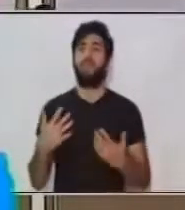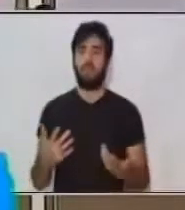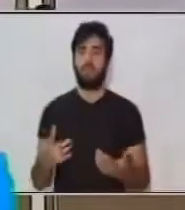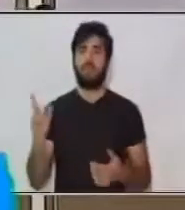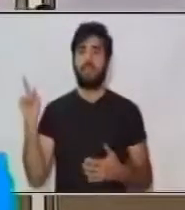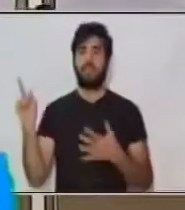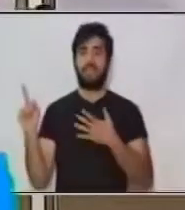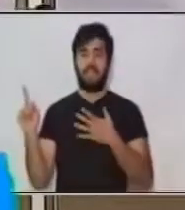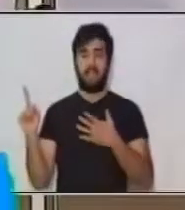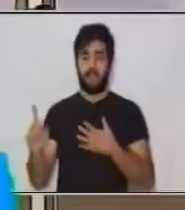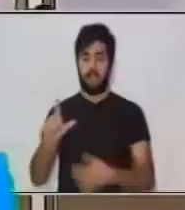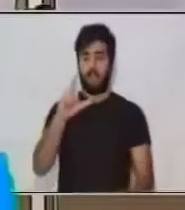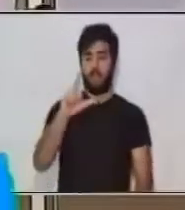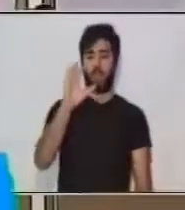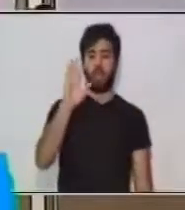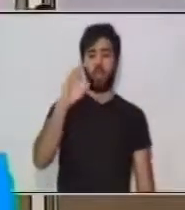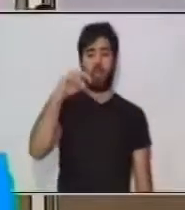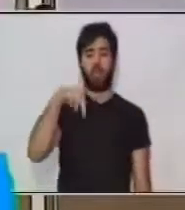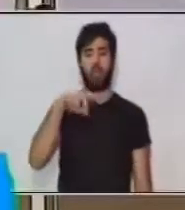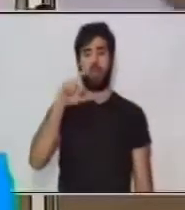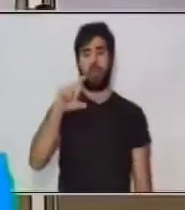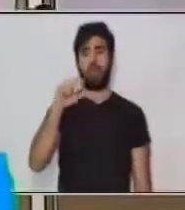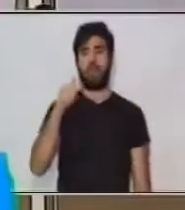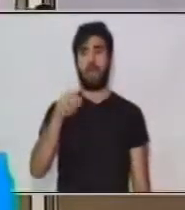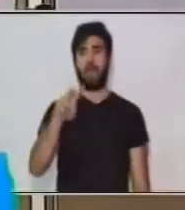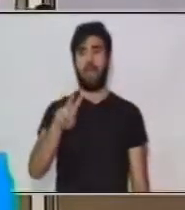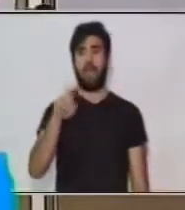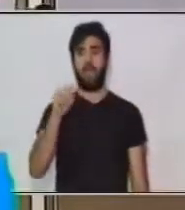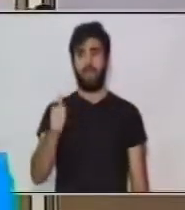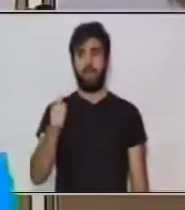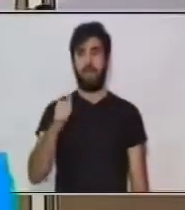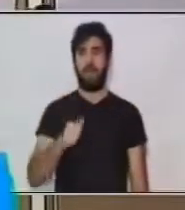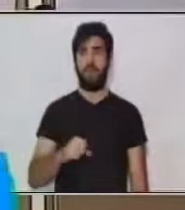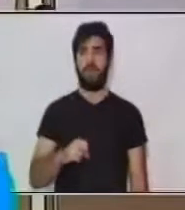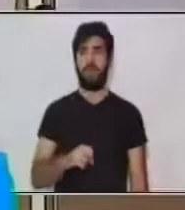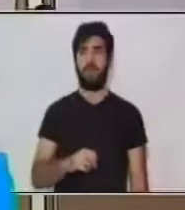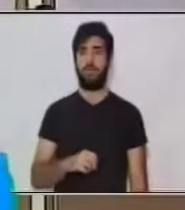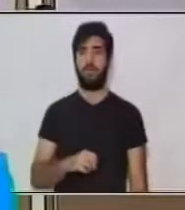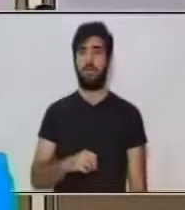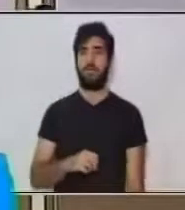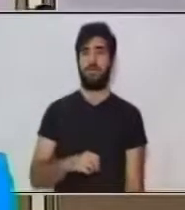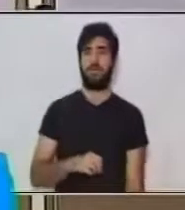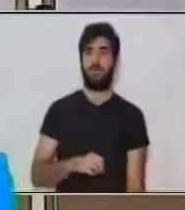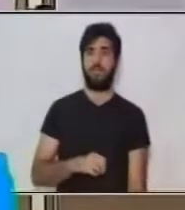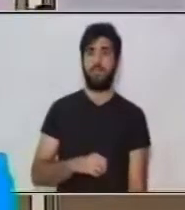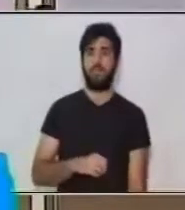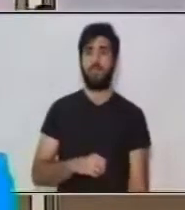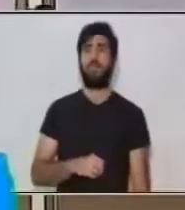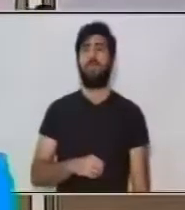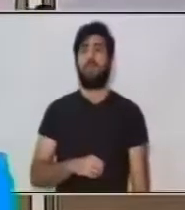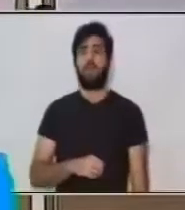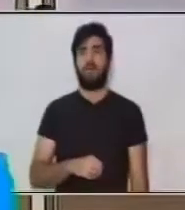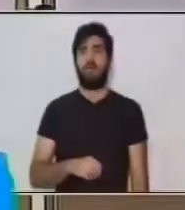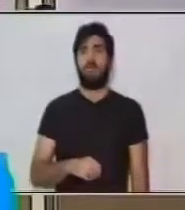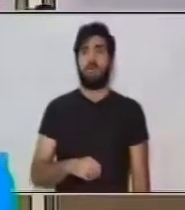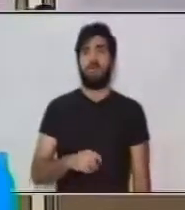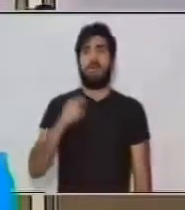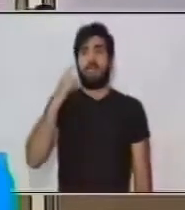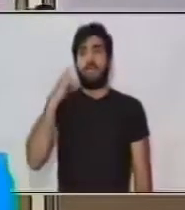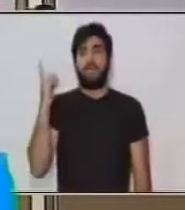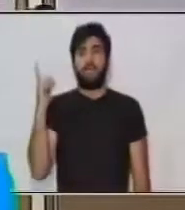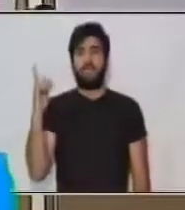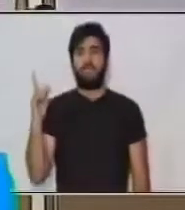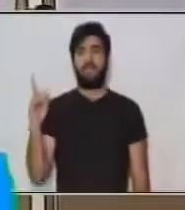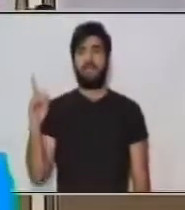cóncavas, ¿verdad? Aquí, y las convexas son las que van a tener un ángulo